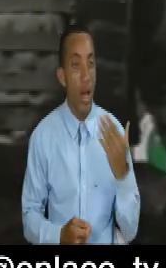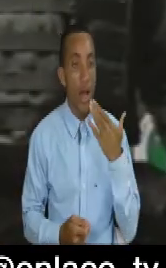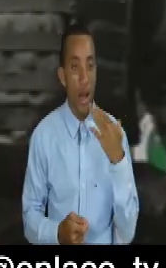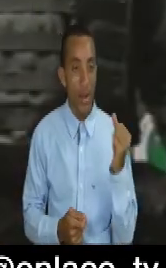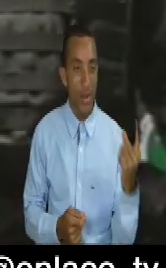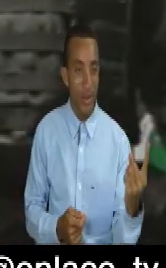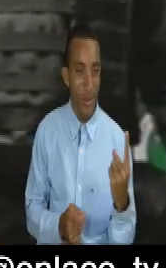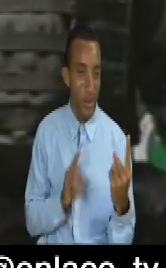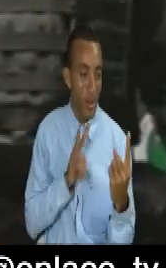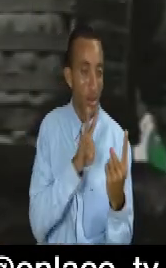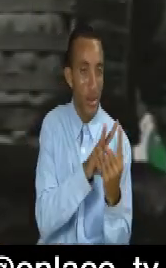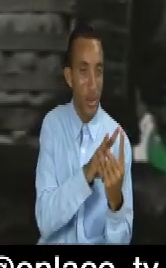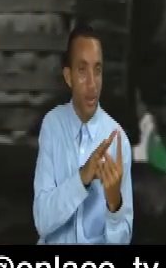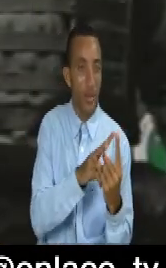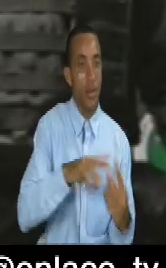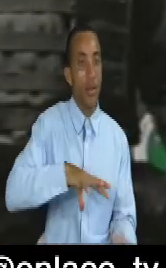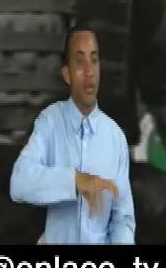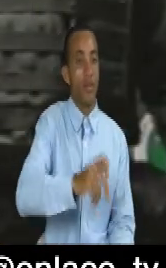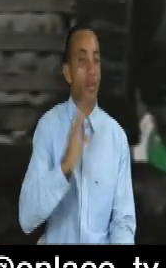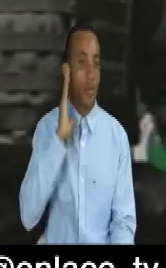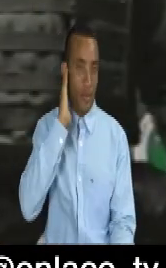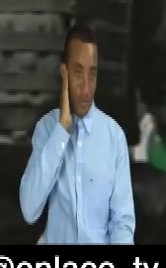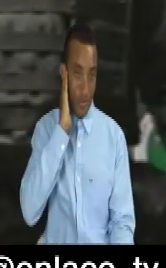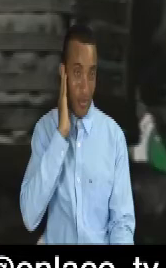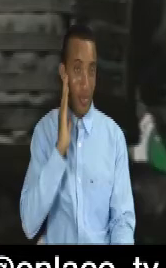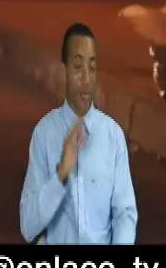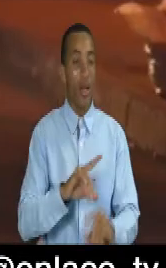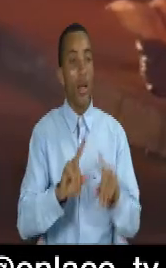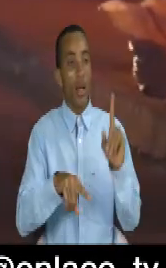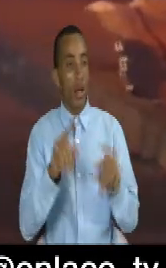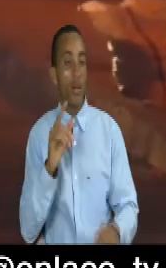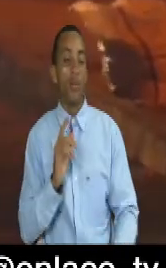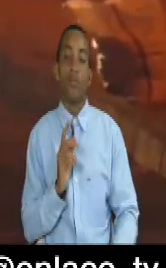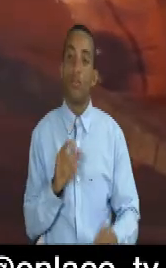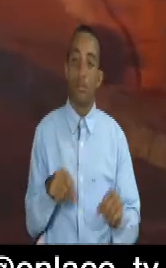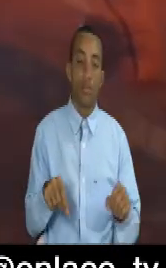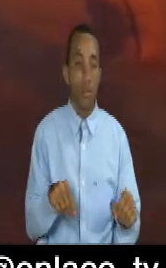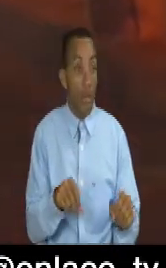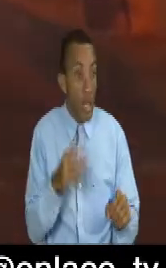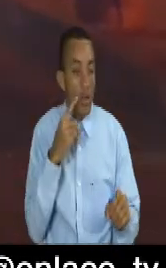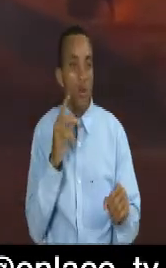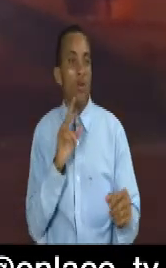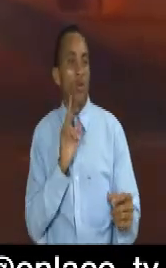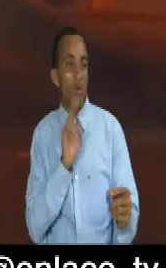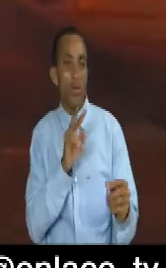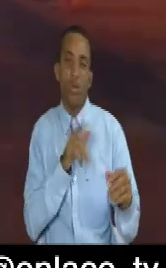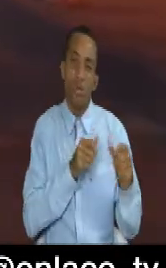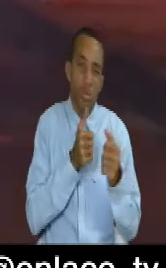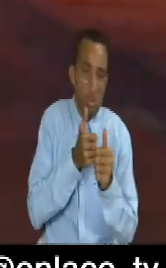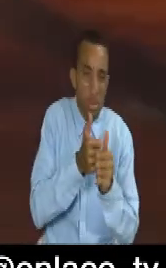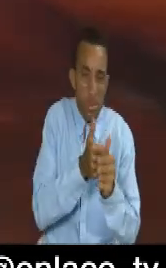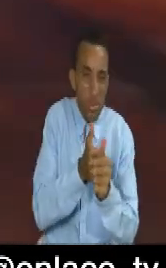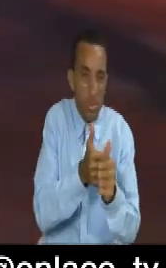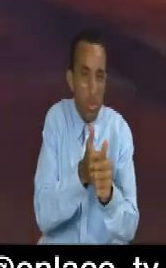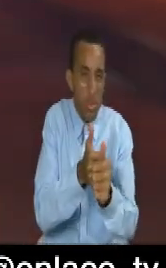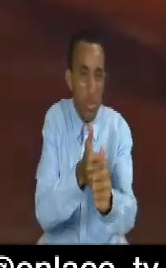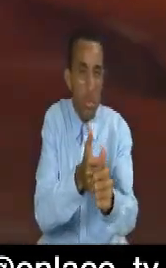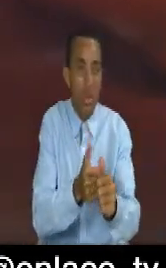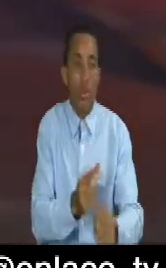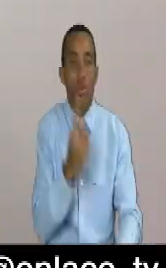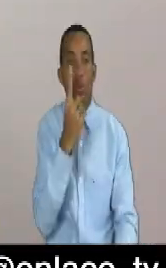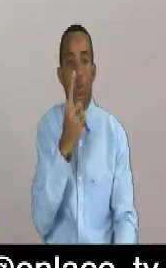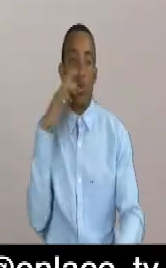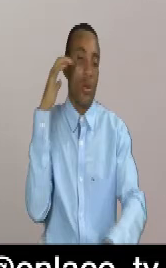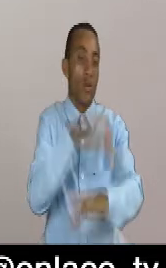Villarelis, hurtándole un celular. Según las autoridades, quienes patrullaban por el lugar persiguieron a los delincuentes, donde una de ellas fue detenida y el otro